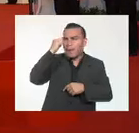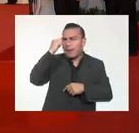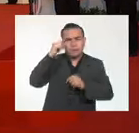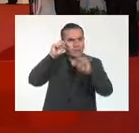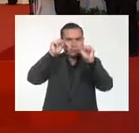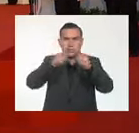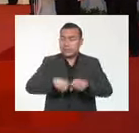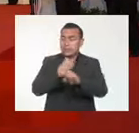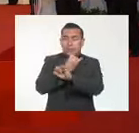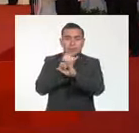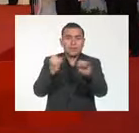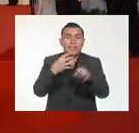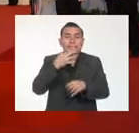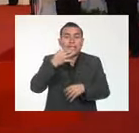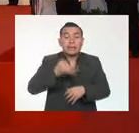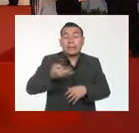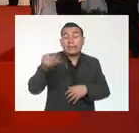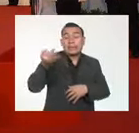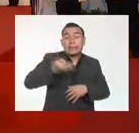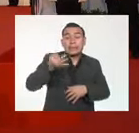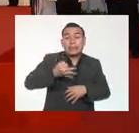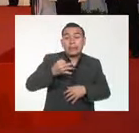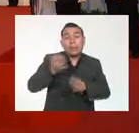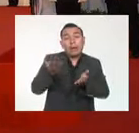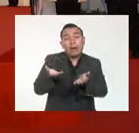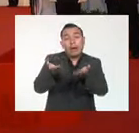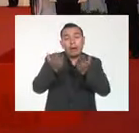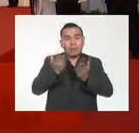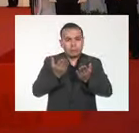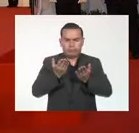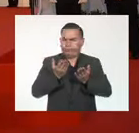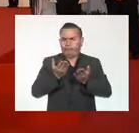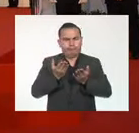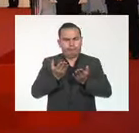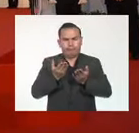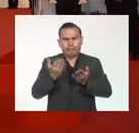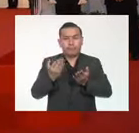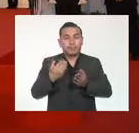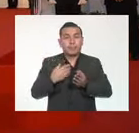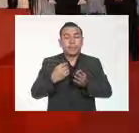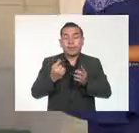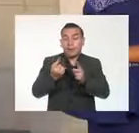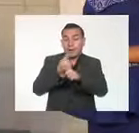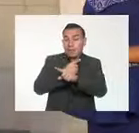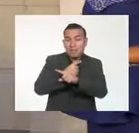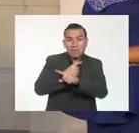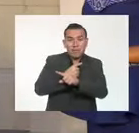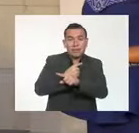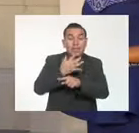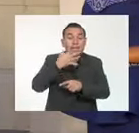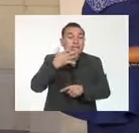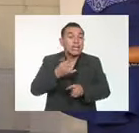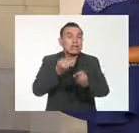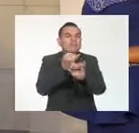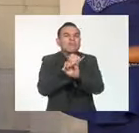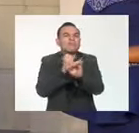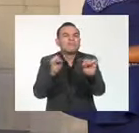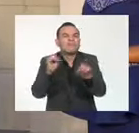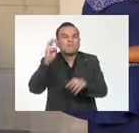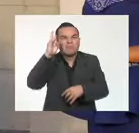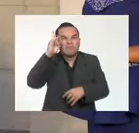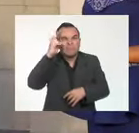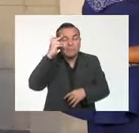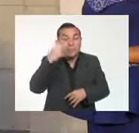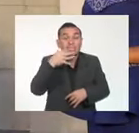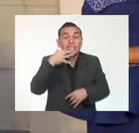podíamos, que teníamos que conformarnos, que nada iba a cambiar. Porque ser independientes